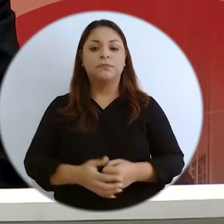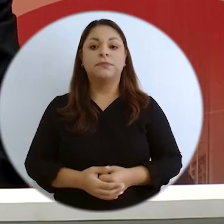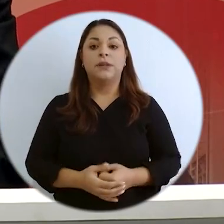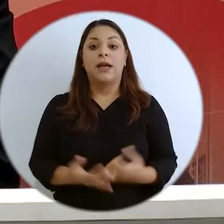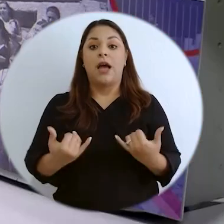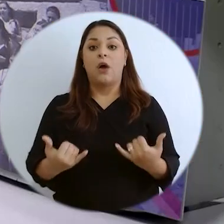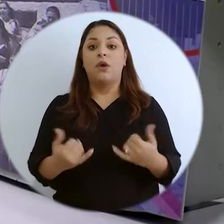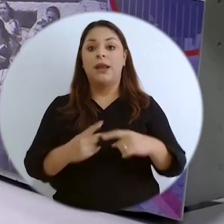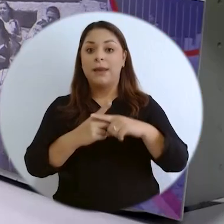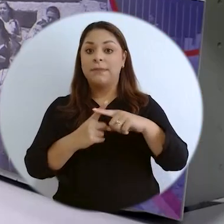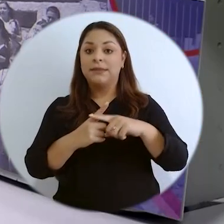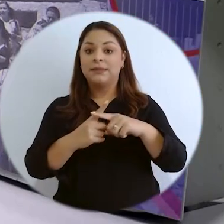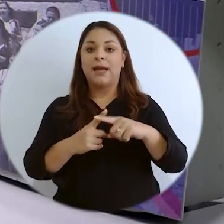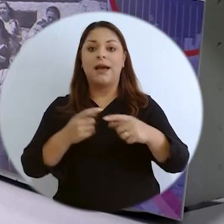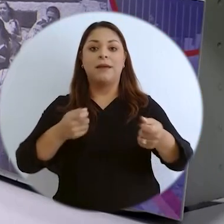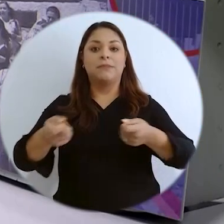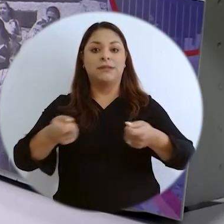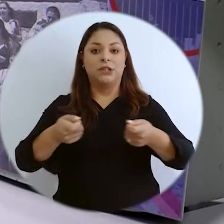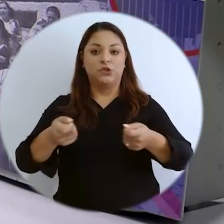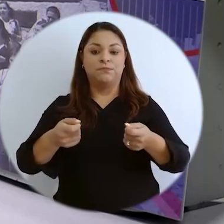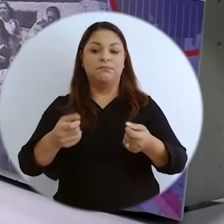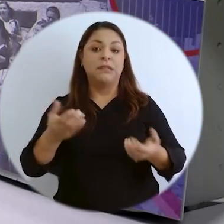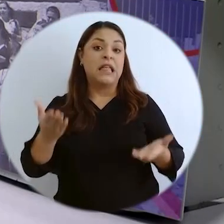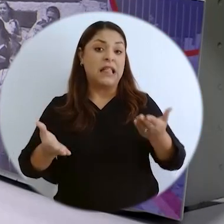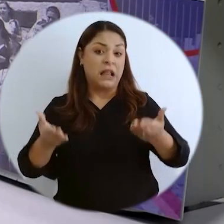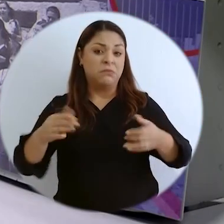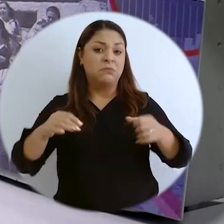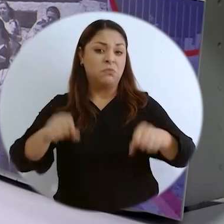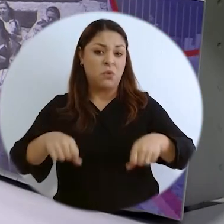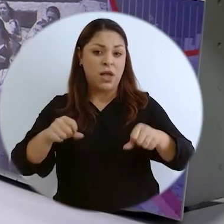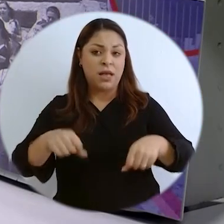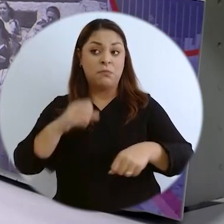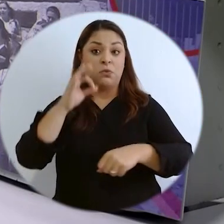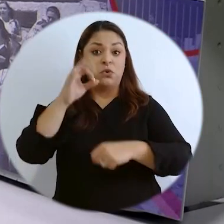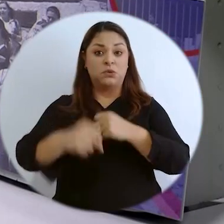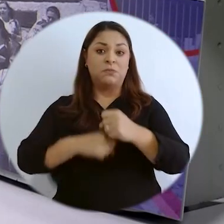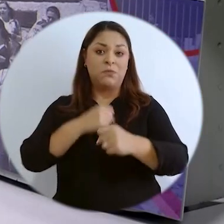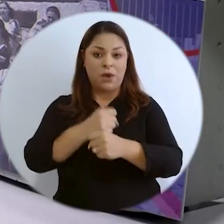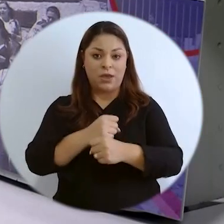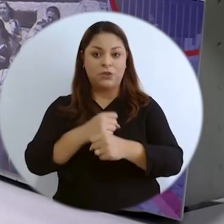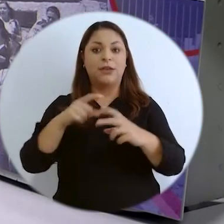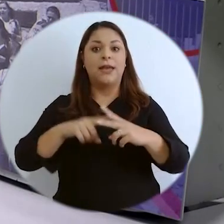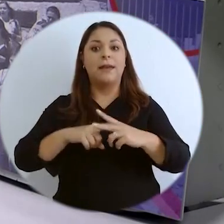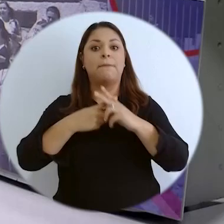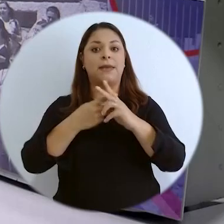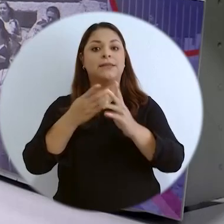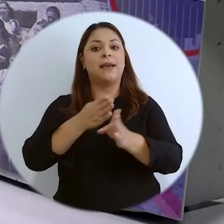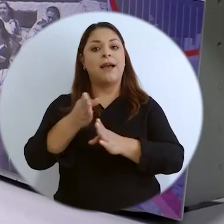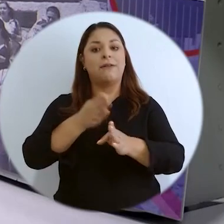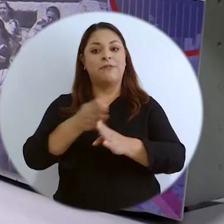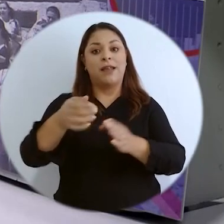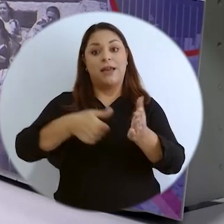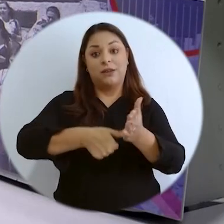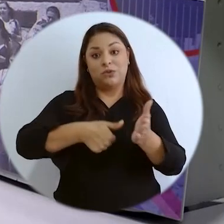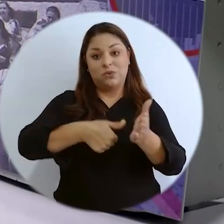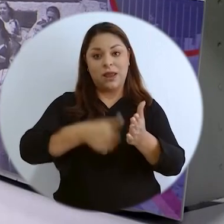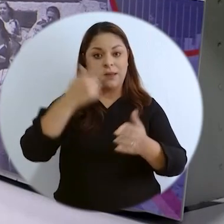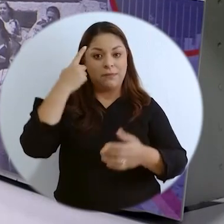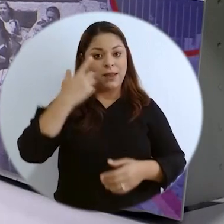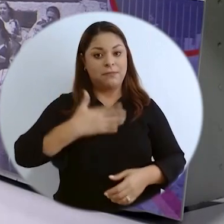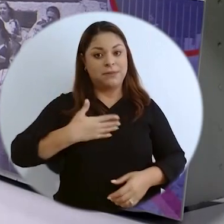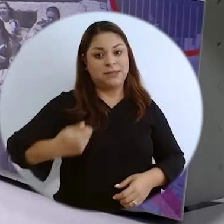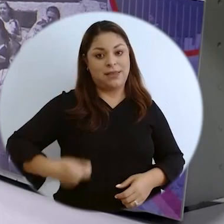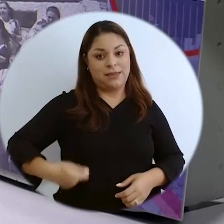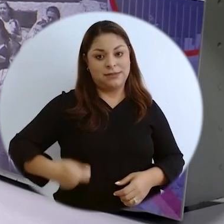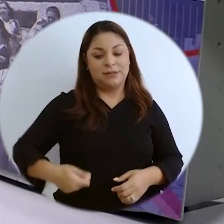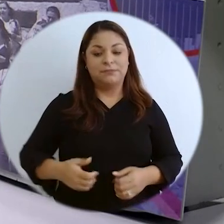iniciales. Estamos a la mitad de la administración. Probablemente el año entrante inicie ya la carrera electoral